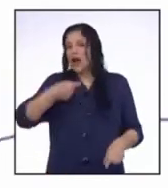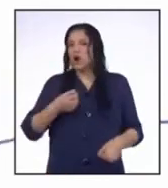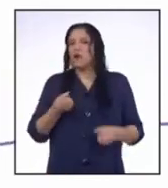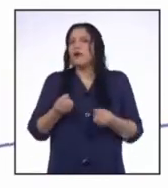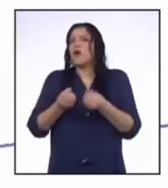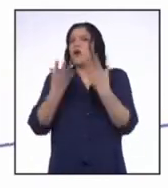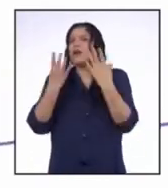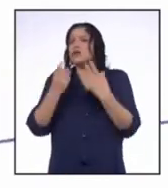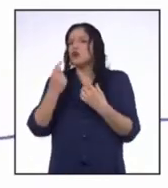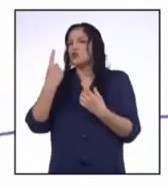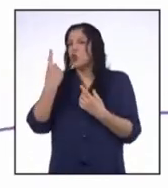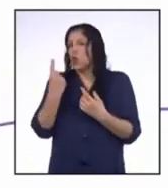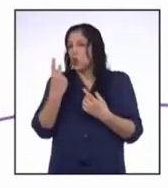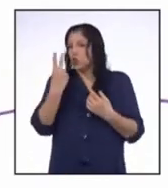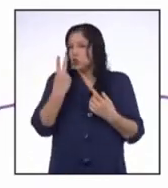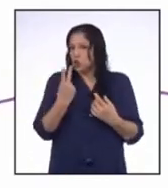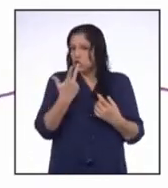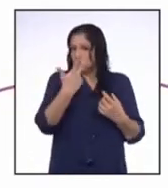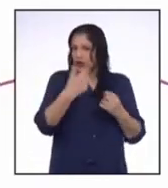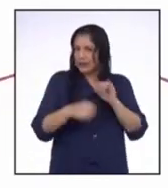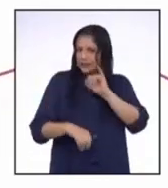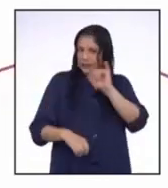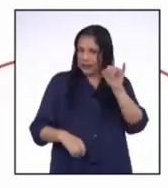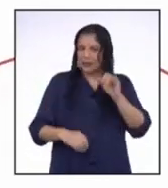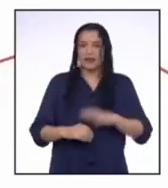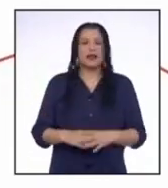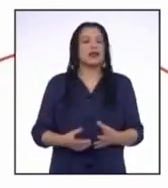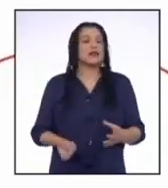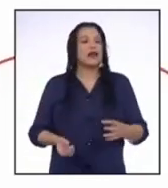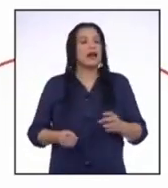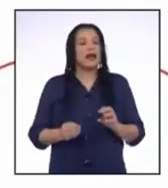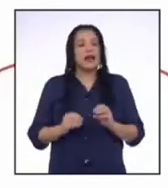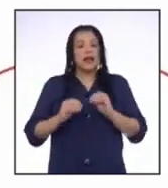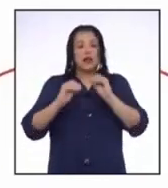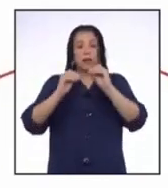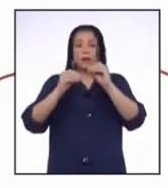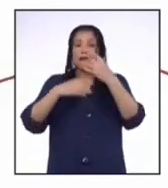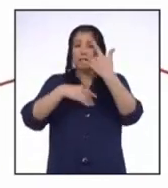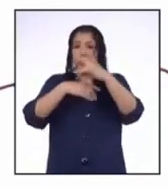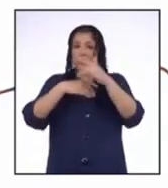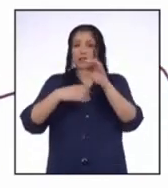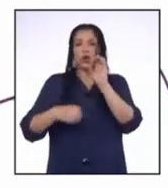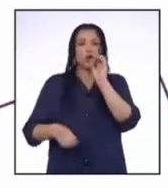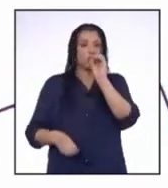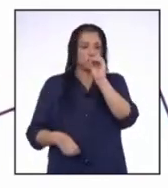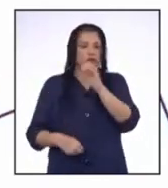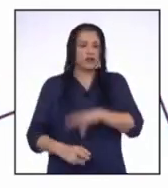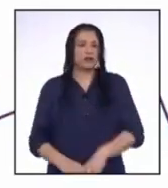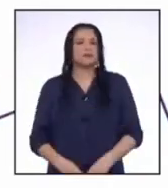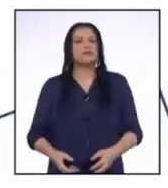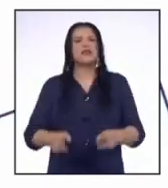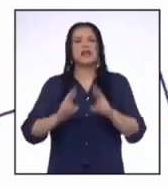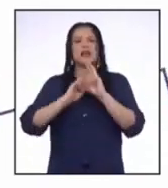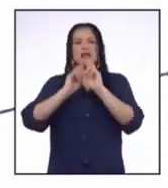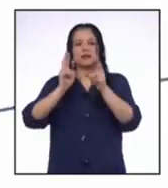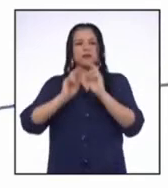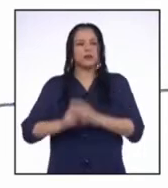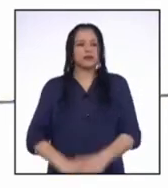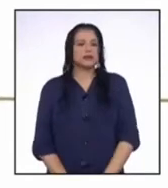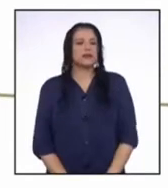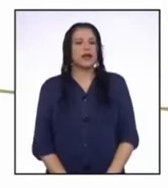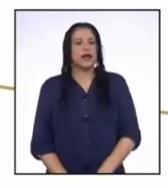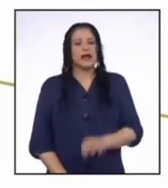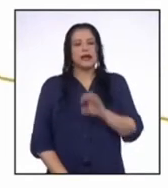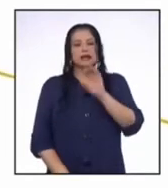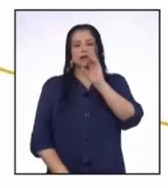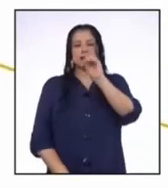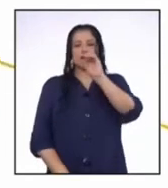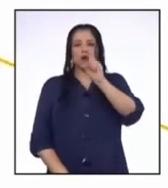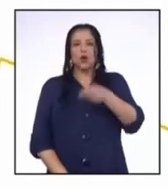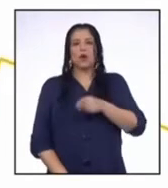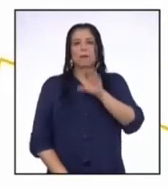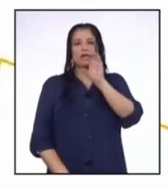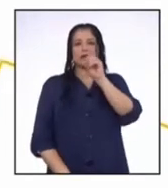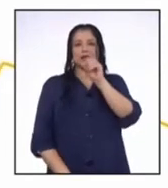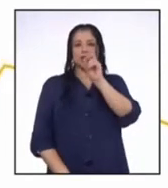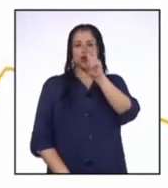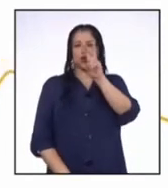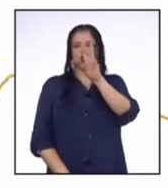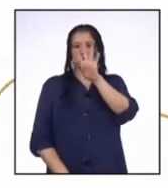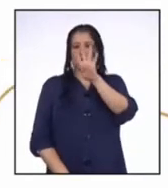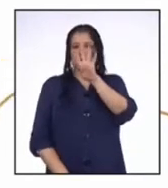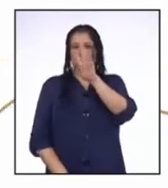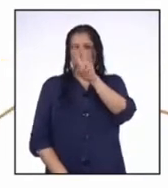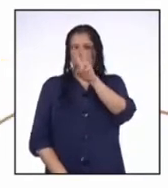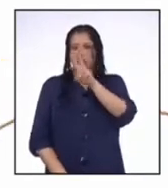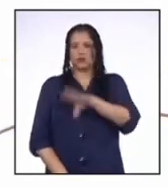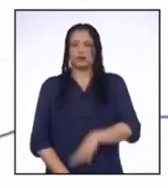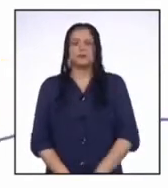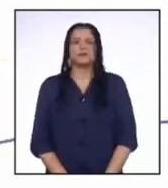3 lugares hacia la izquierda. Completamos 2 espacios vacíos con 0, obteniendo como resultado